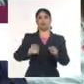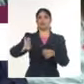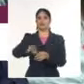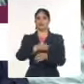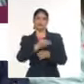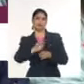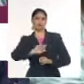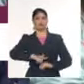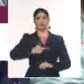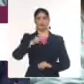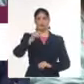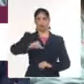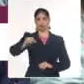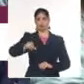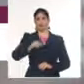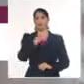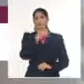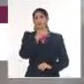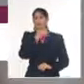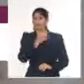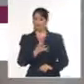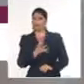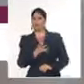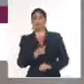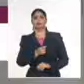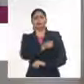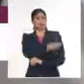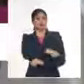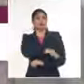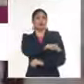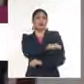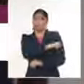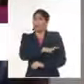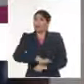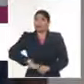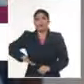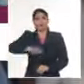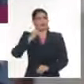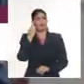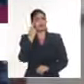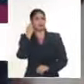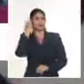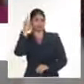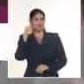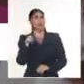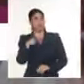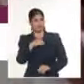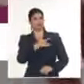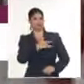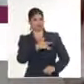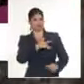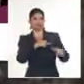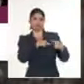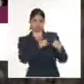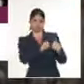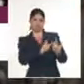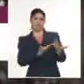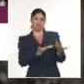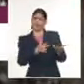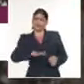inspirador, presente en la heroicidad cotidiana de cubanas y cubanos.